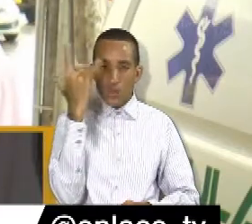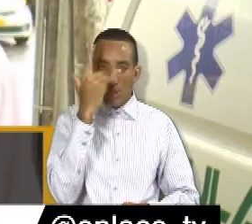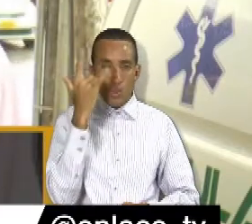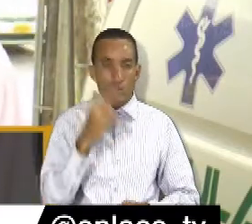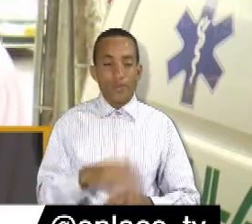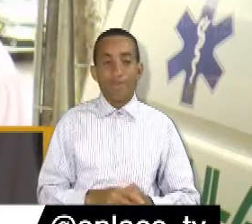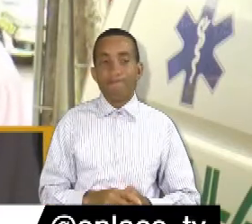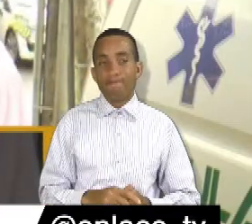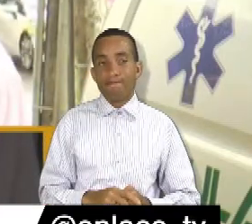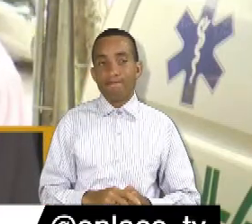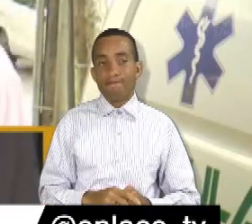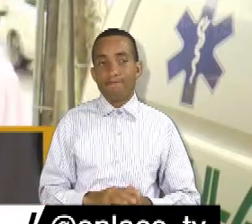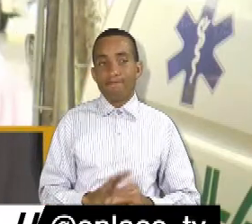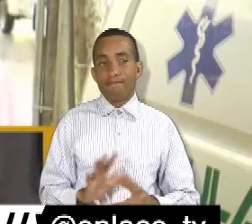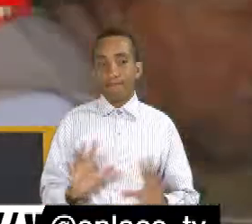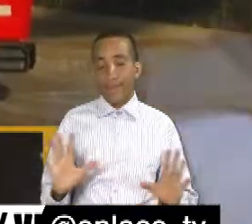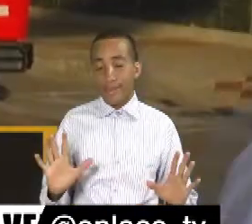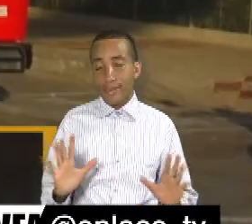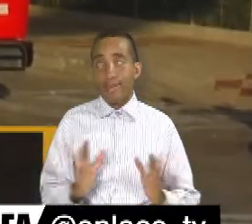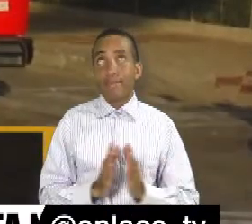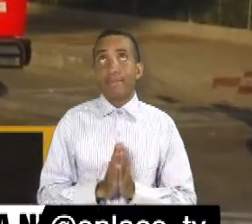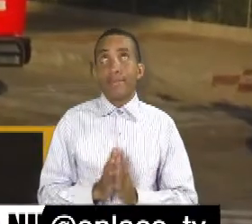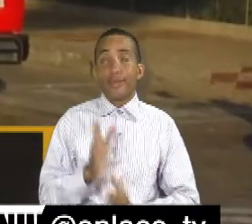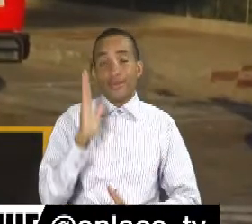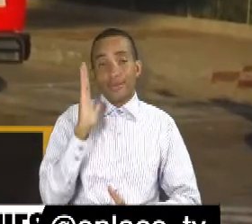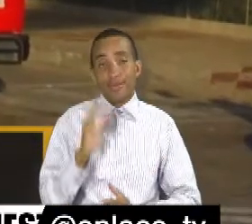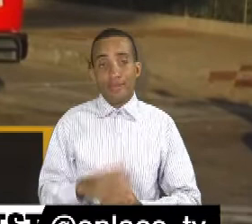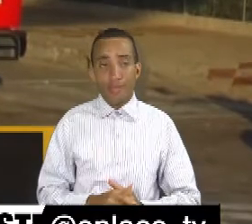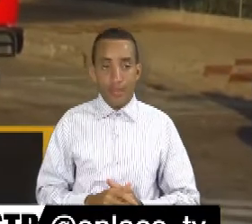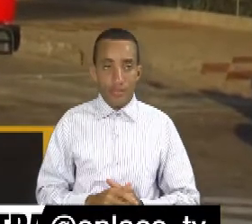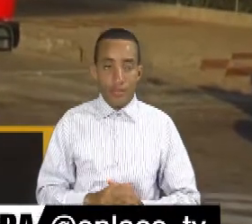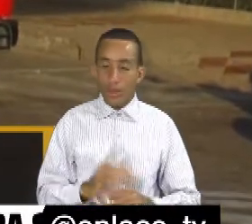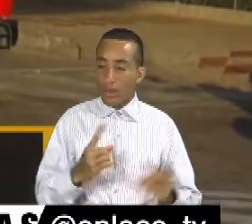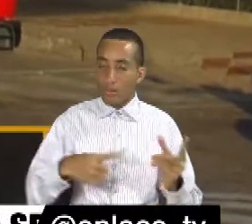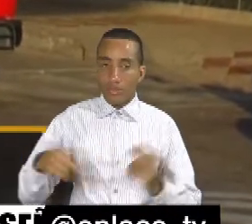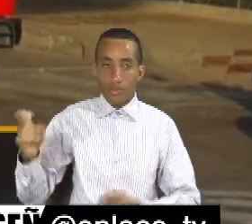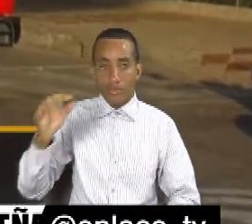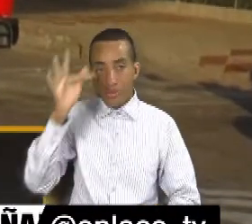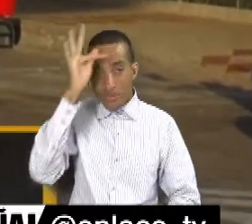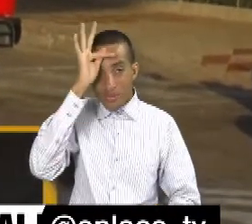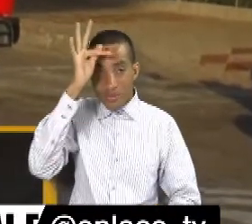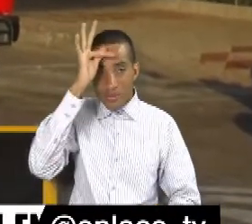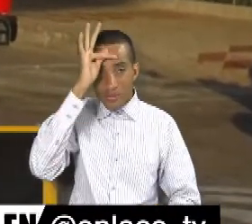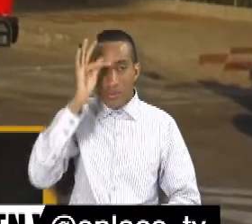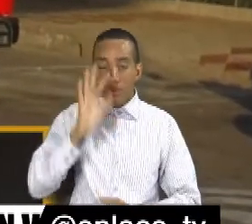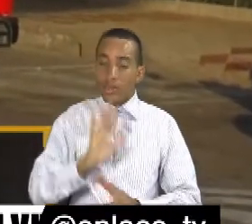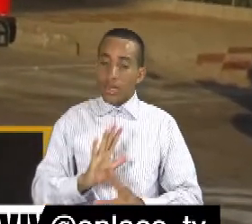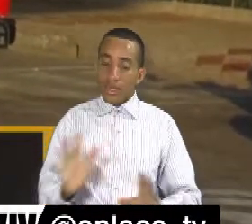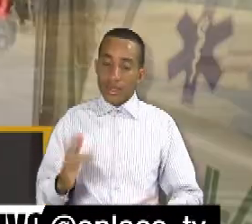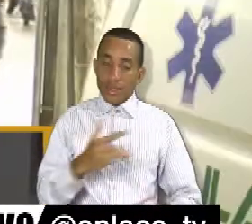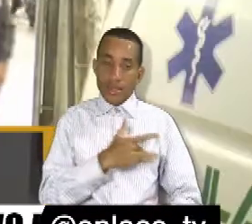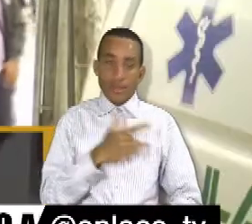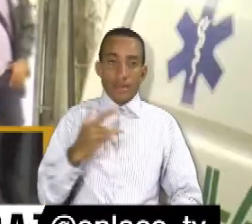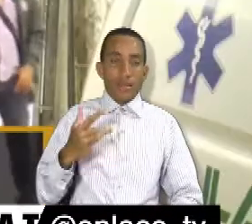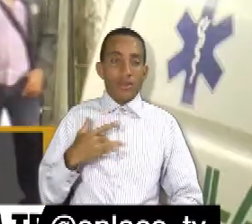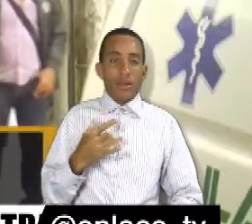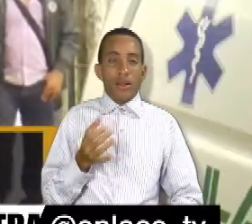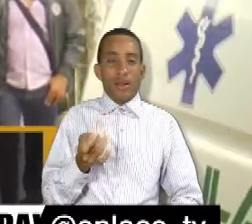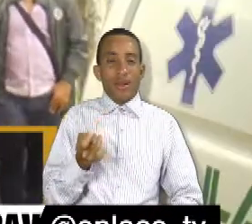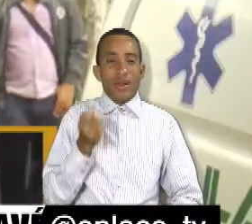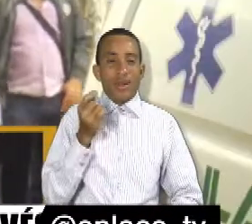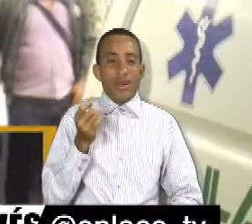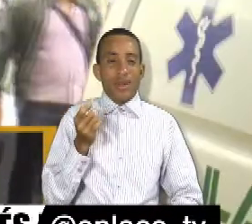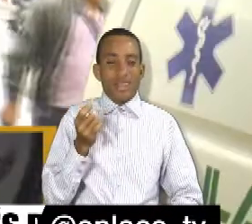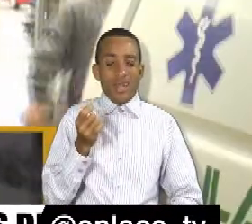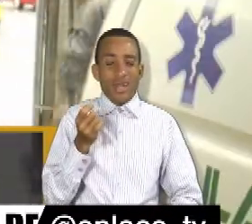bueno, a la mano de Dios. De inmediato fue trasladado a un centro asistencial, pero su estado de salud era crítico. Compañeros de bomberos, se